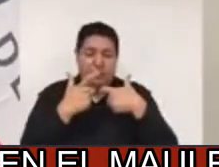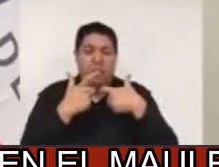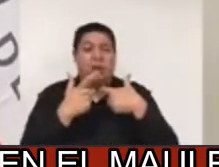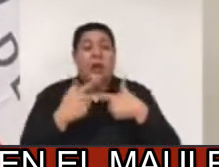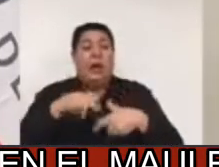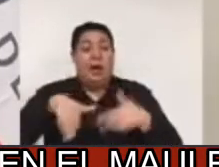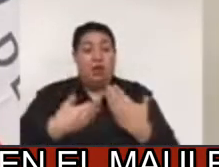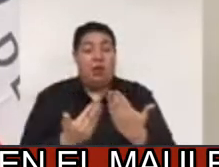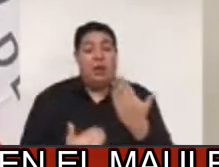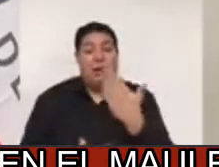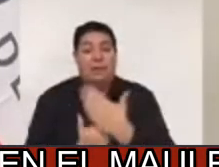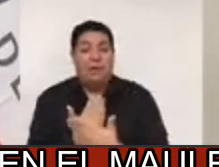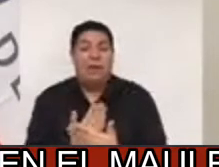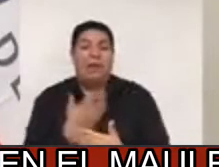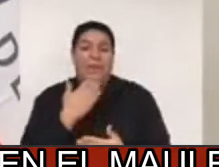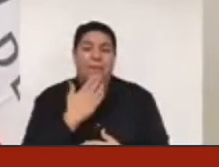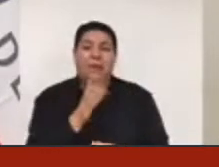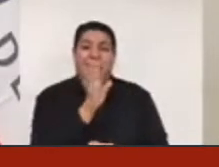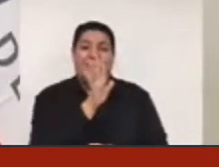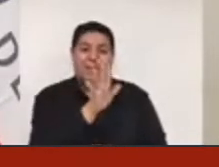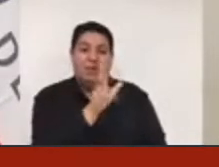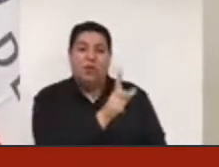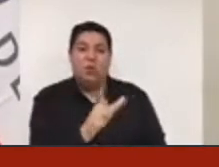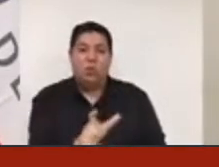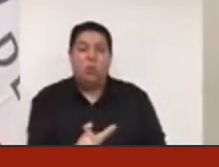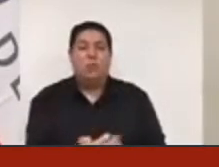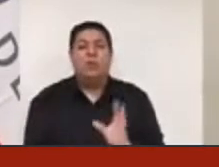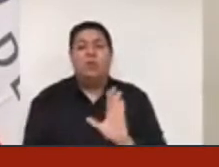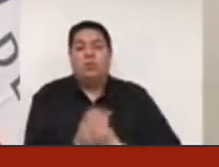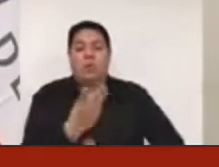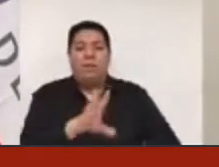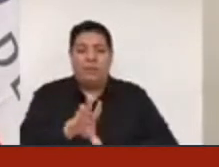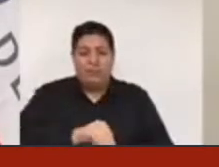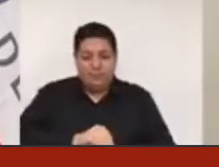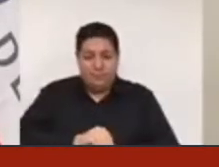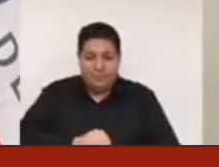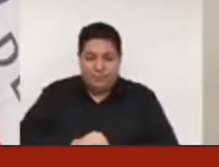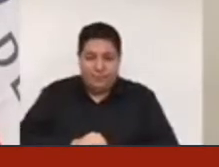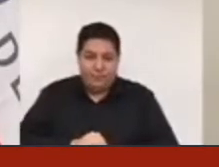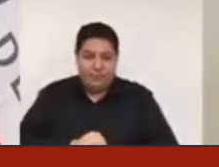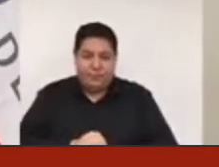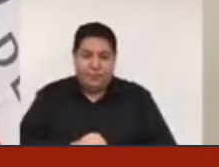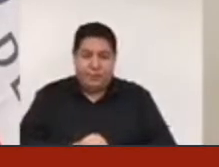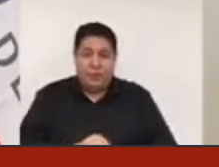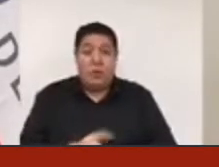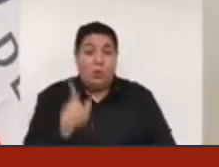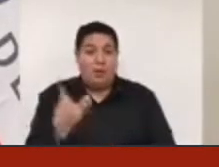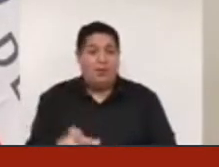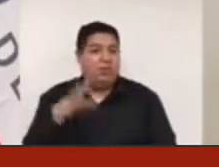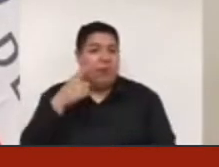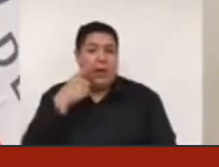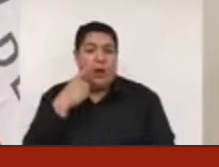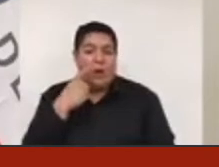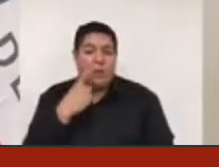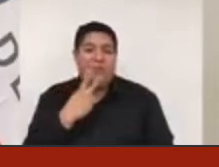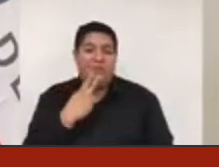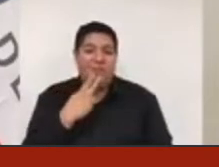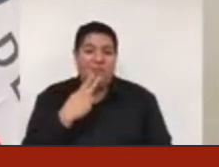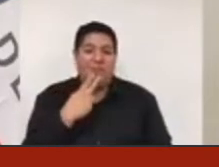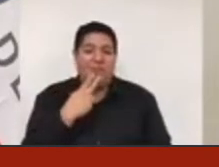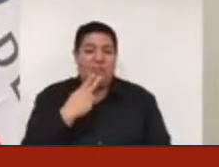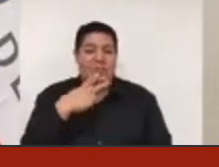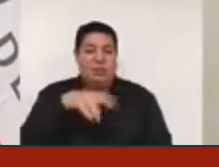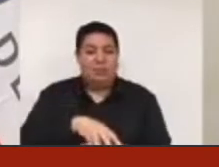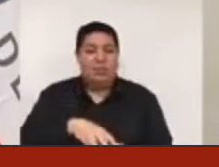la mañana hemos recibido 15 nuevas confirmaciones un hombre de la comuna de talca